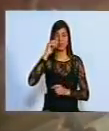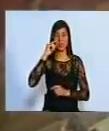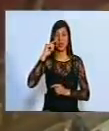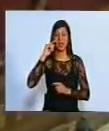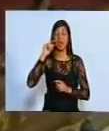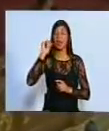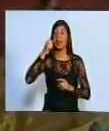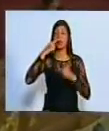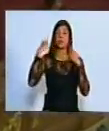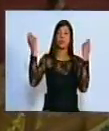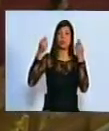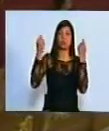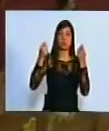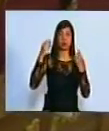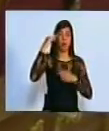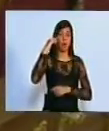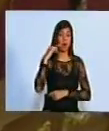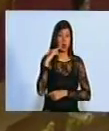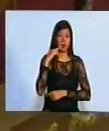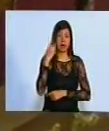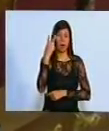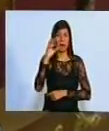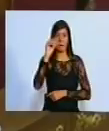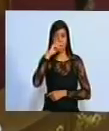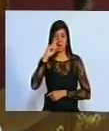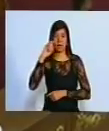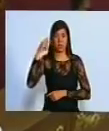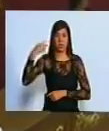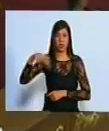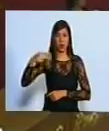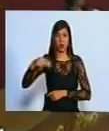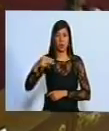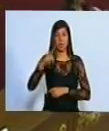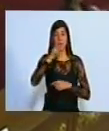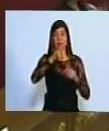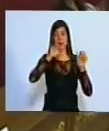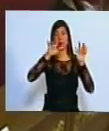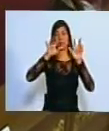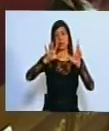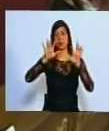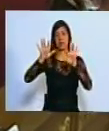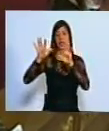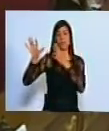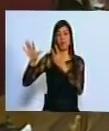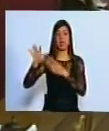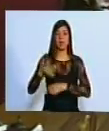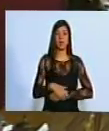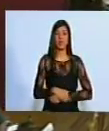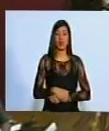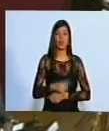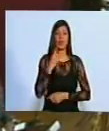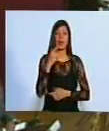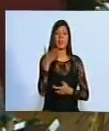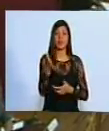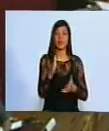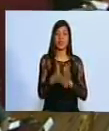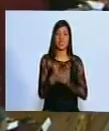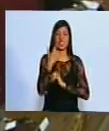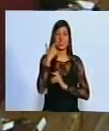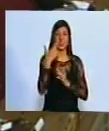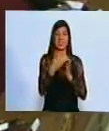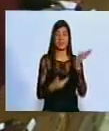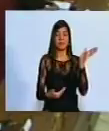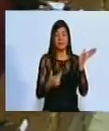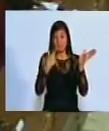Libertador, cuando un 20 de noviembre de 1817 ordenara incorporar la octava estrella en la bandera